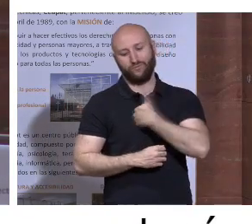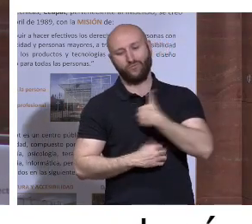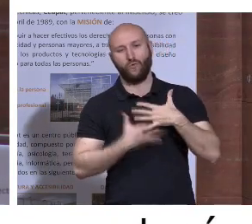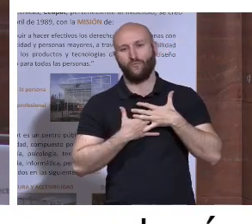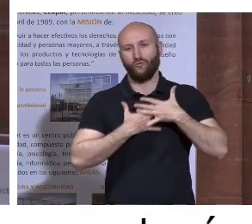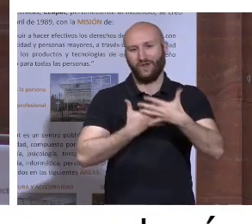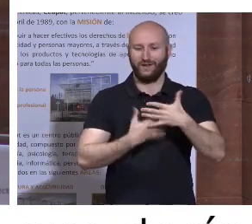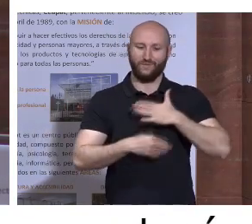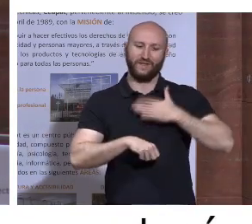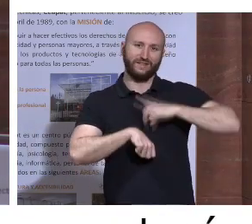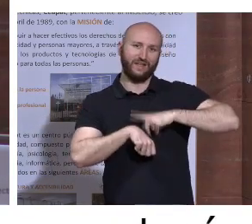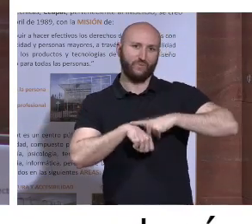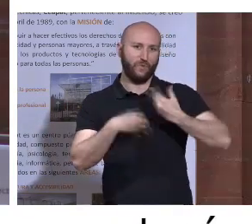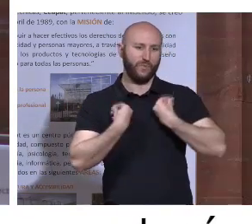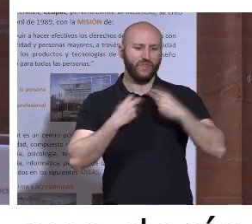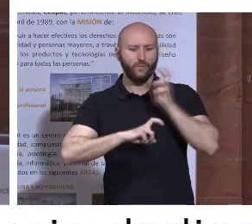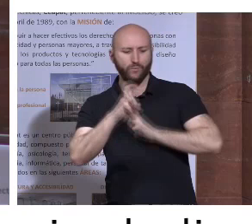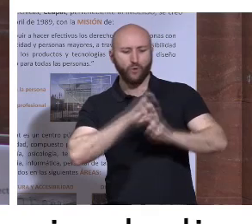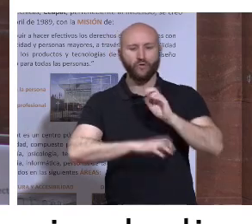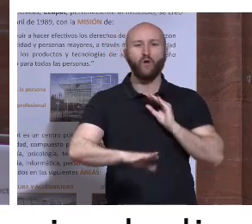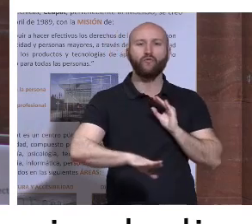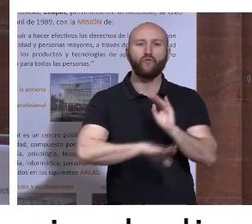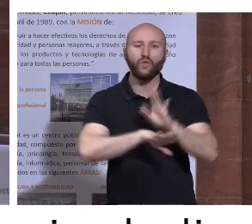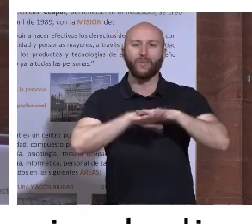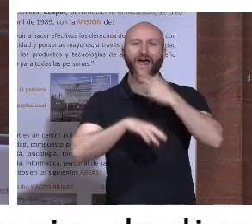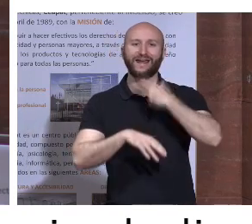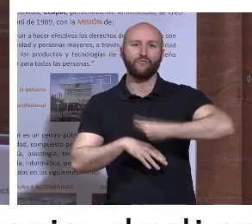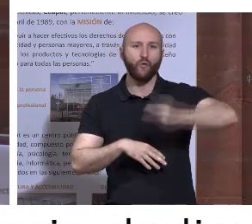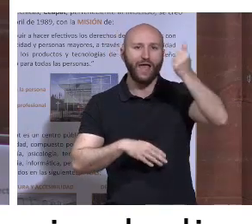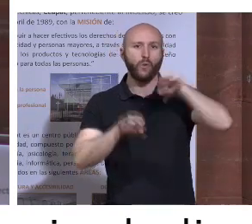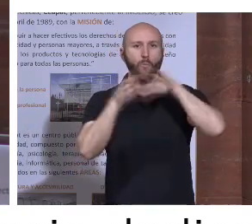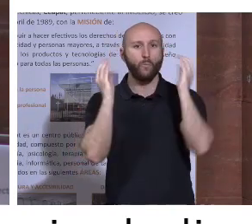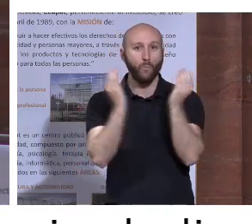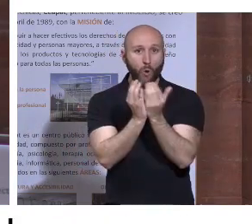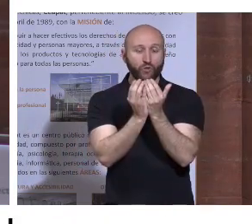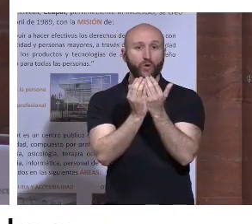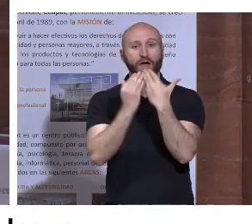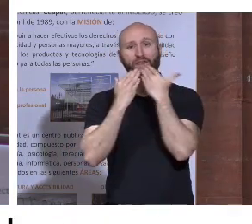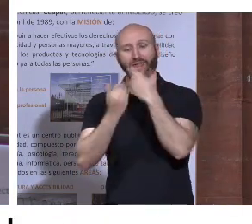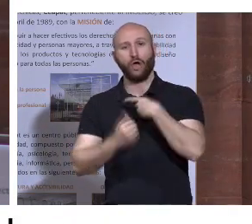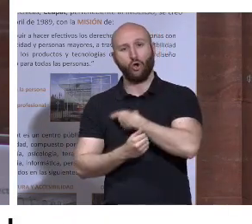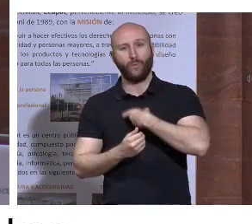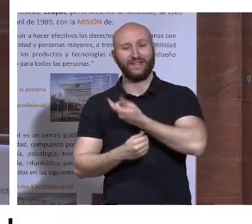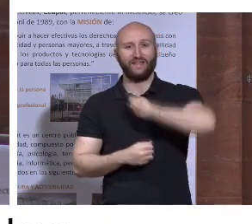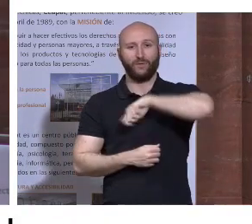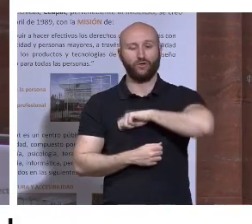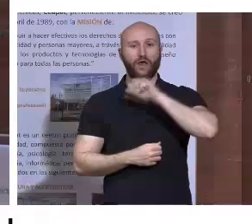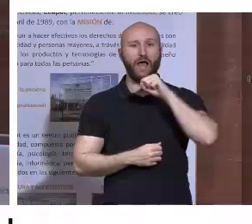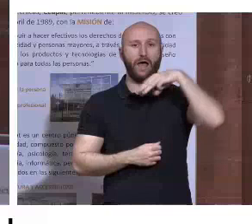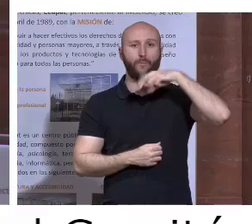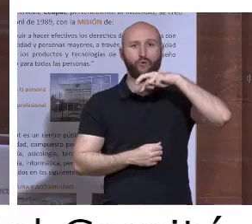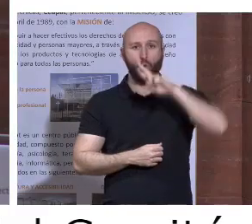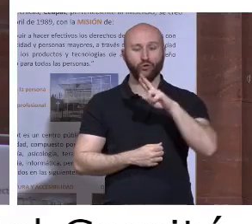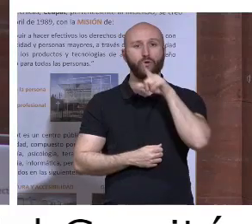dedico mi tiempo a buscar fondos para los refugiados del mundo a través del Comité Español de ACNUR, que es una de las